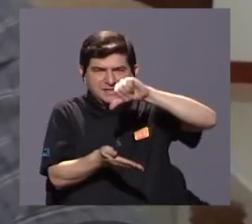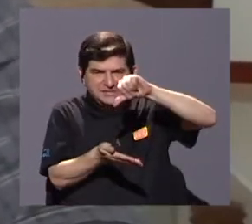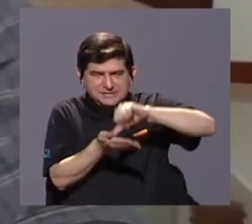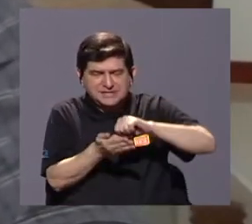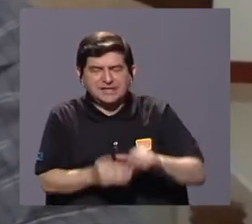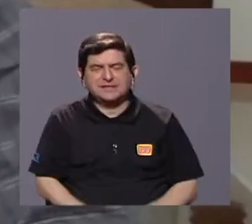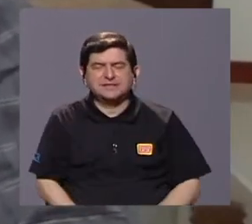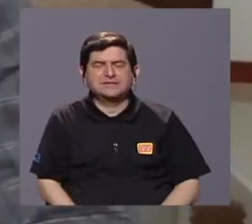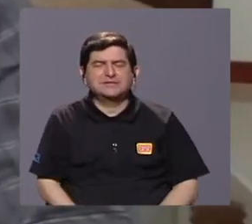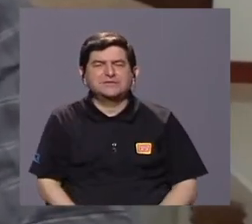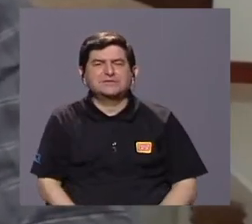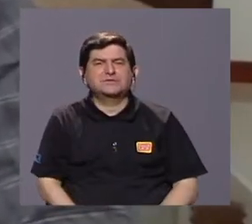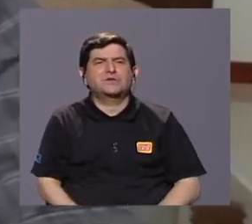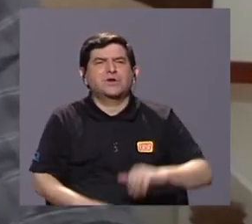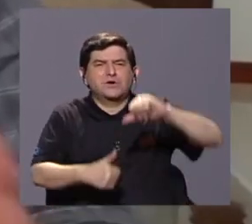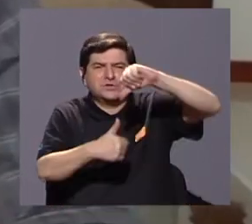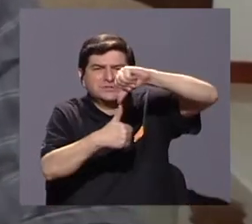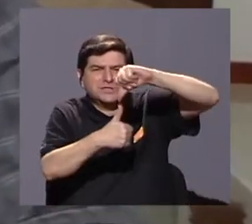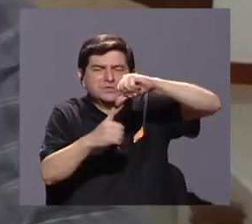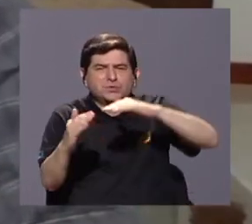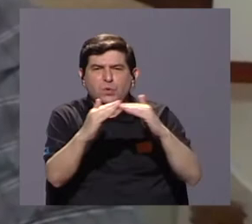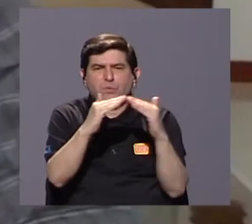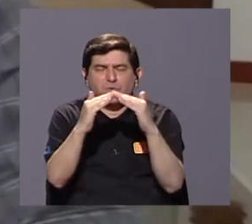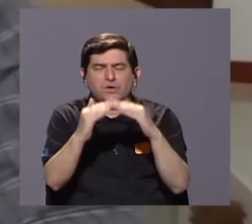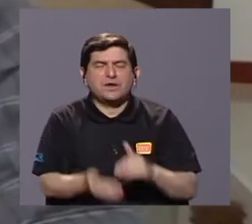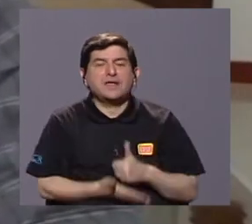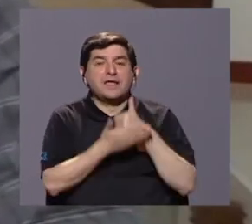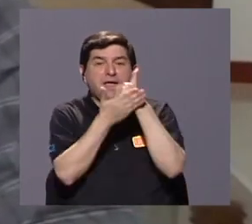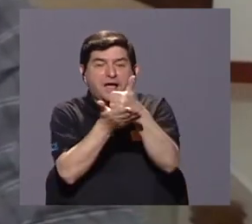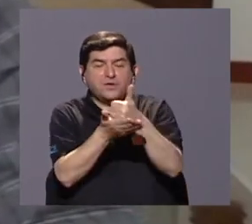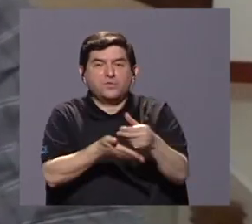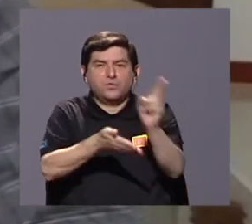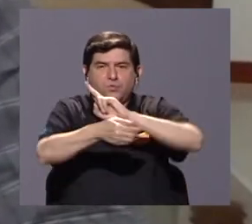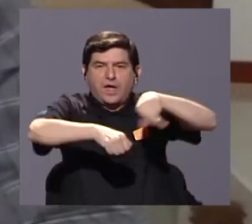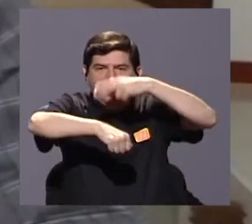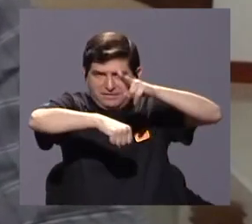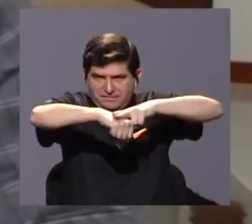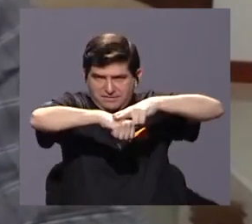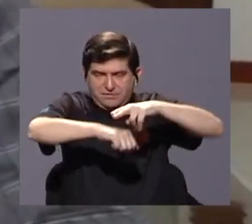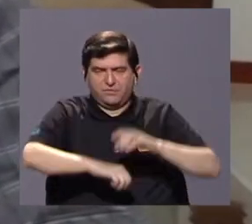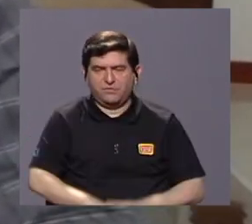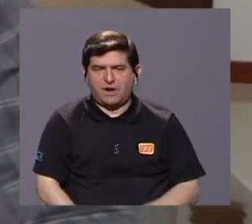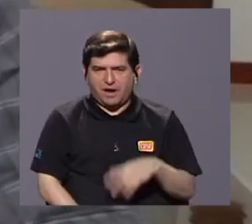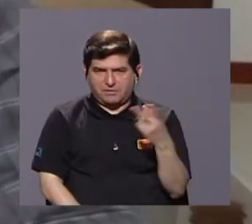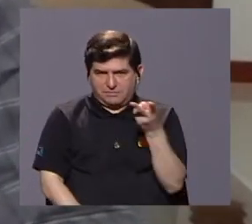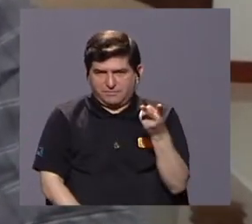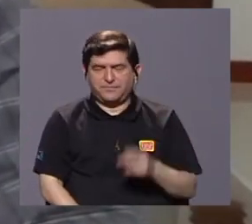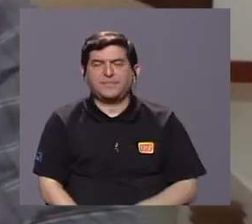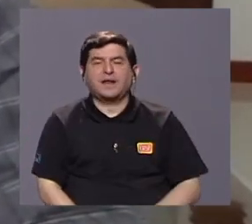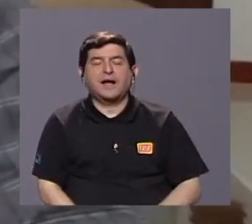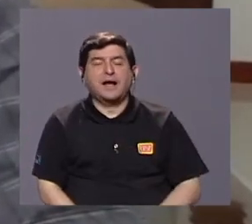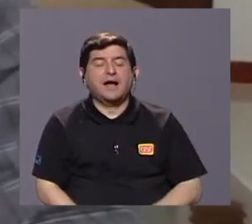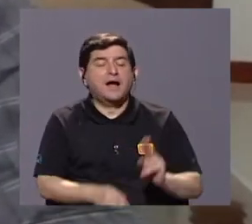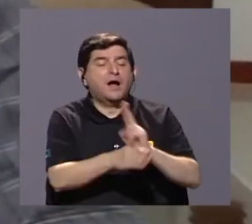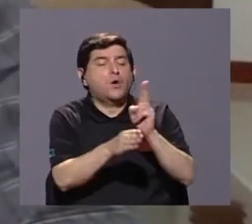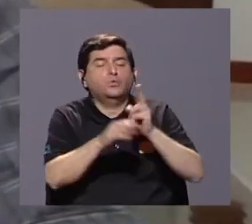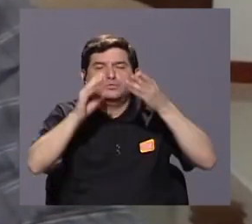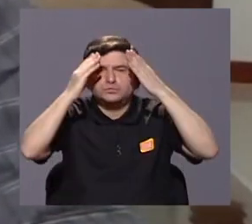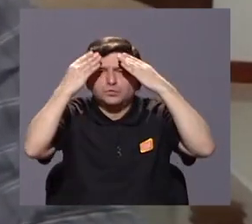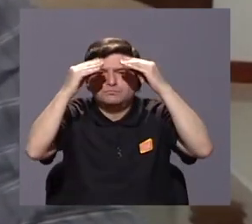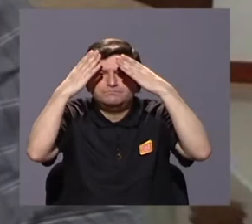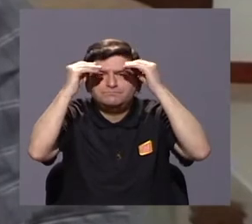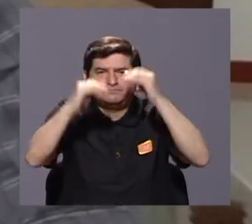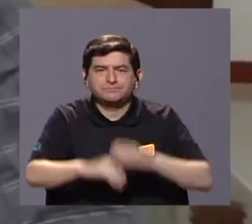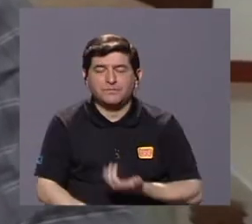Centroamericano de Población y un poco de colaboración desde la Universidad Nacional, es el uso de los datos. Creo que